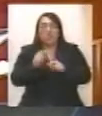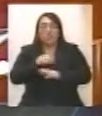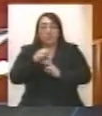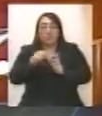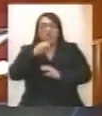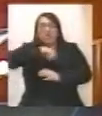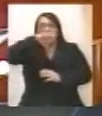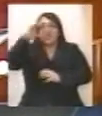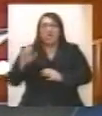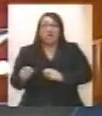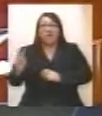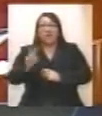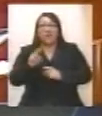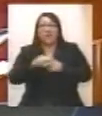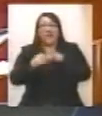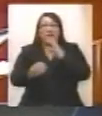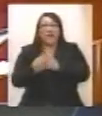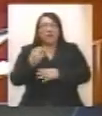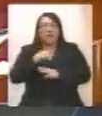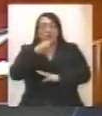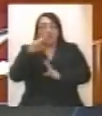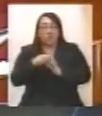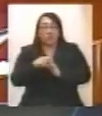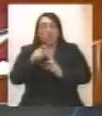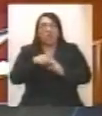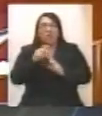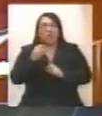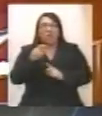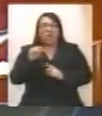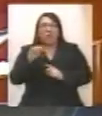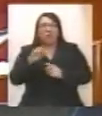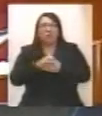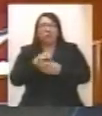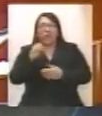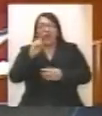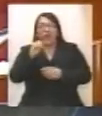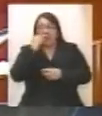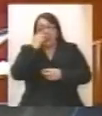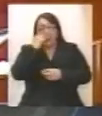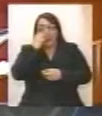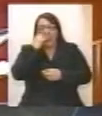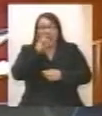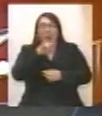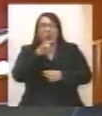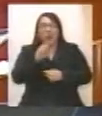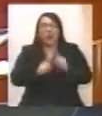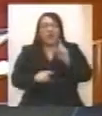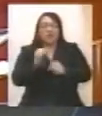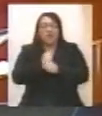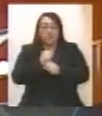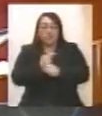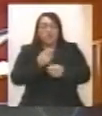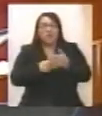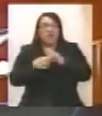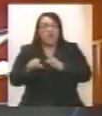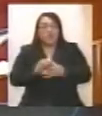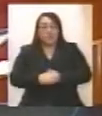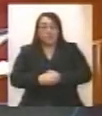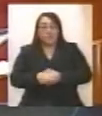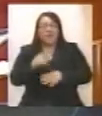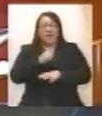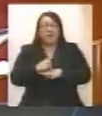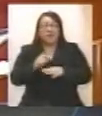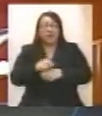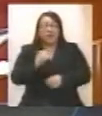Cerro Verde en Arequipa y el proyecto Toromocho en Junín, que son algunas de las obras que generarán